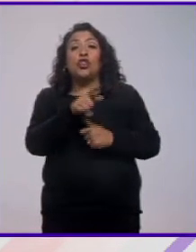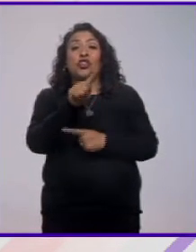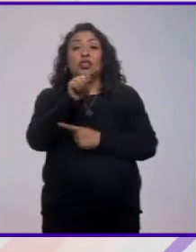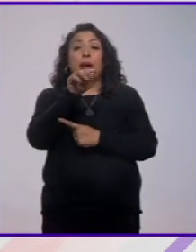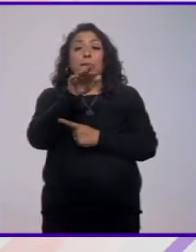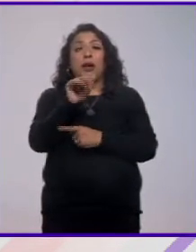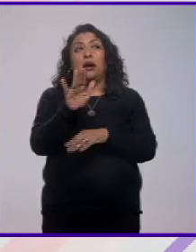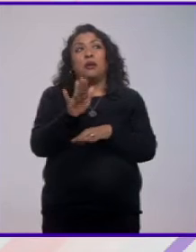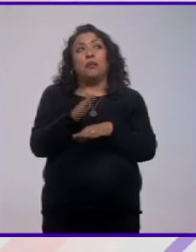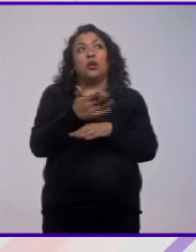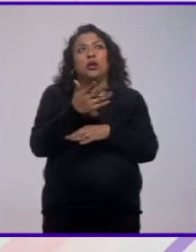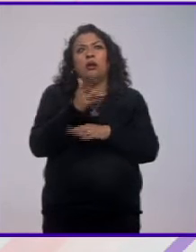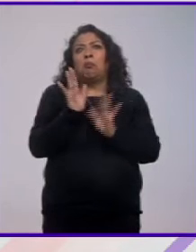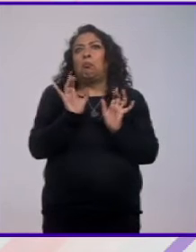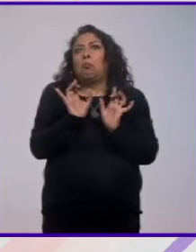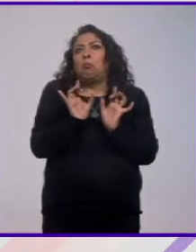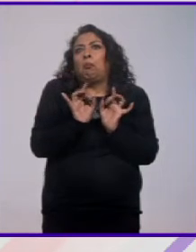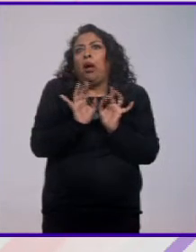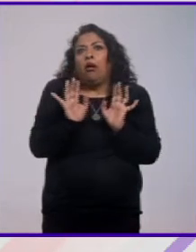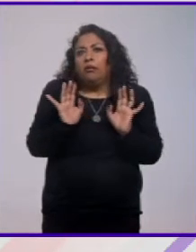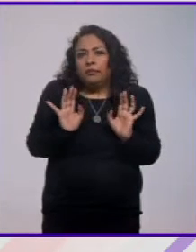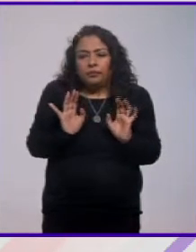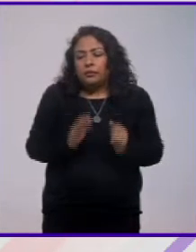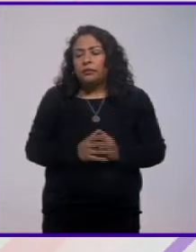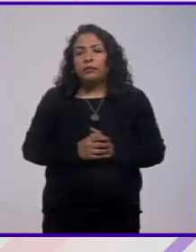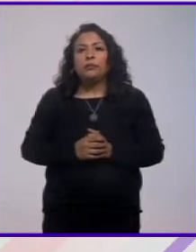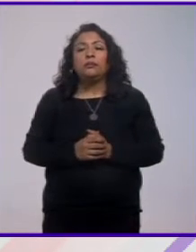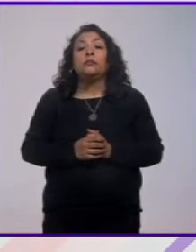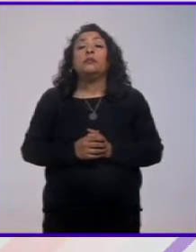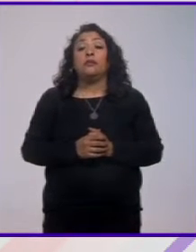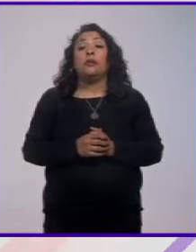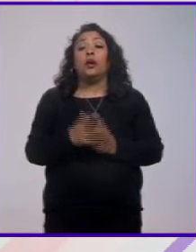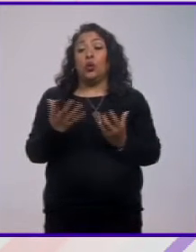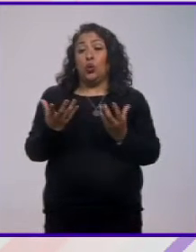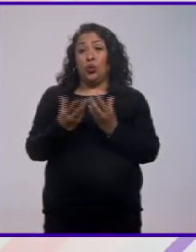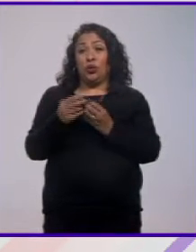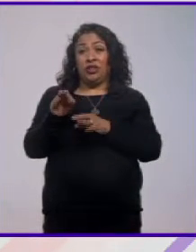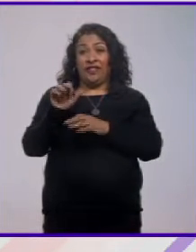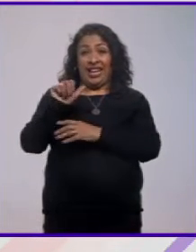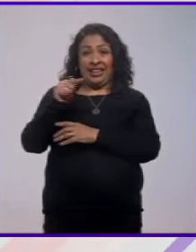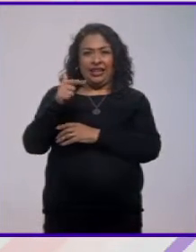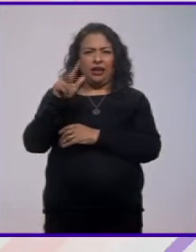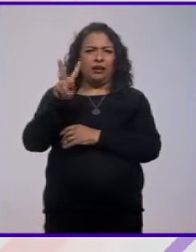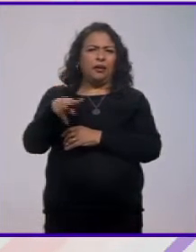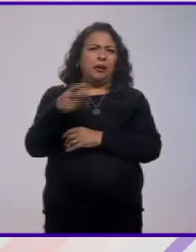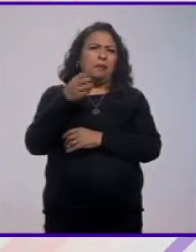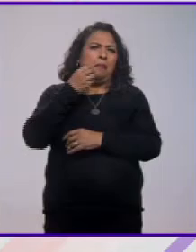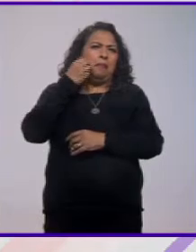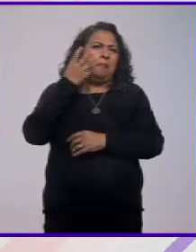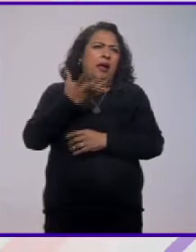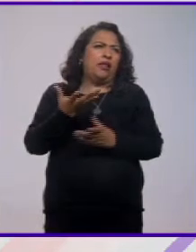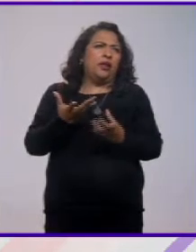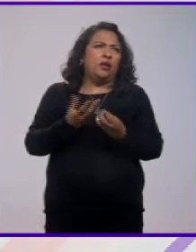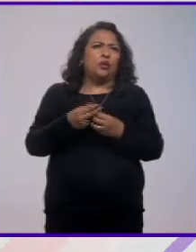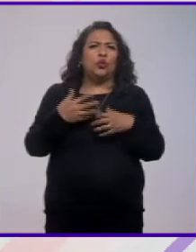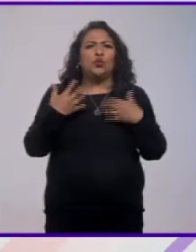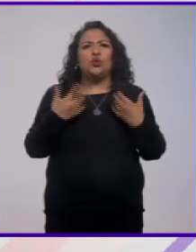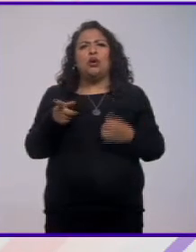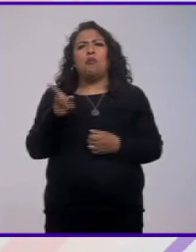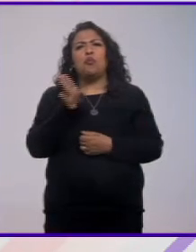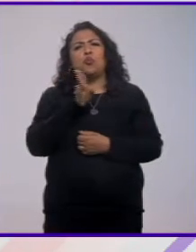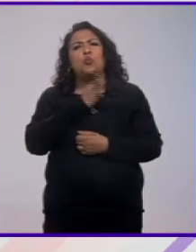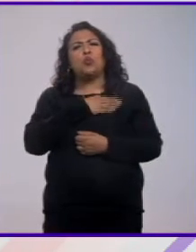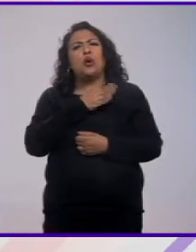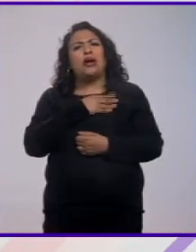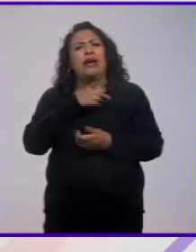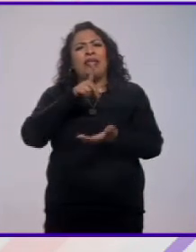Tamara de manera circunstancial. Trabajar con Angelina es un gozo, ¿no? Es una generosidad